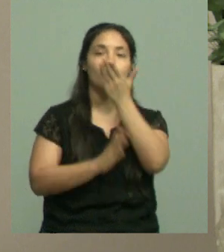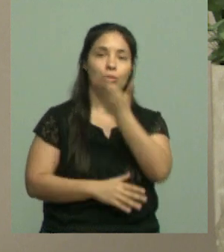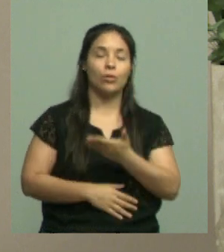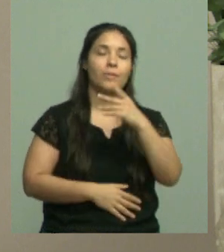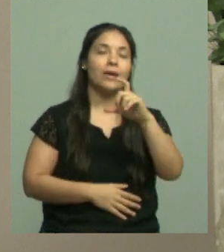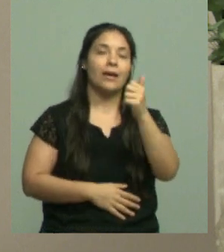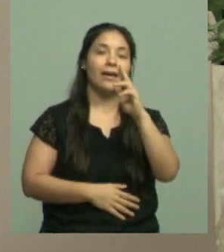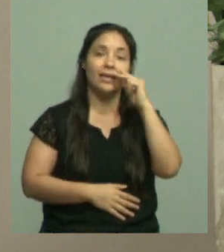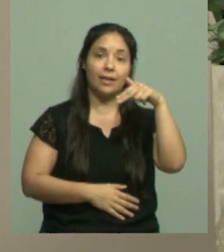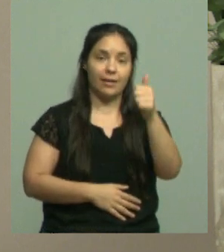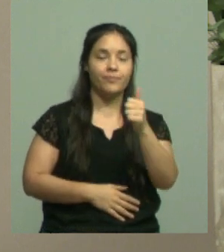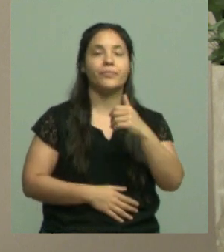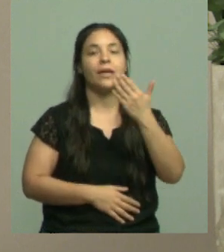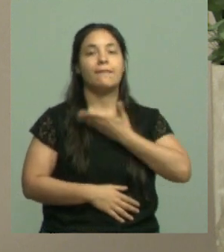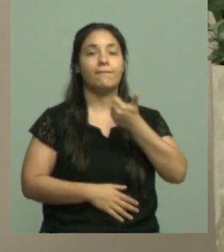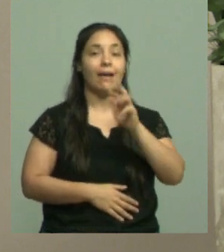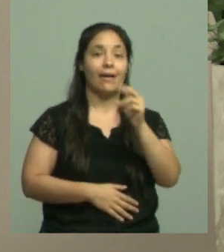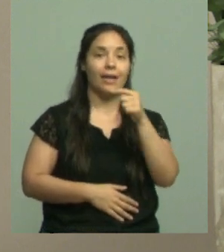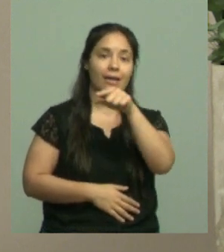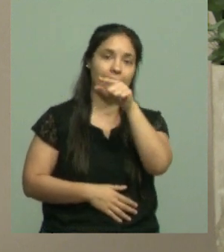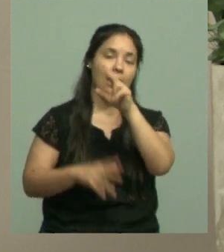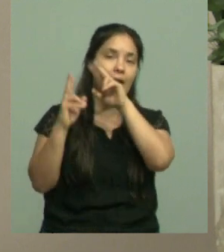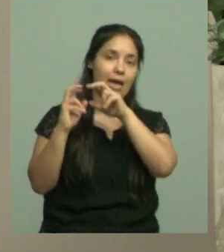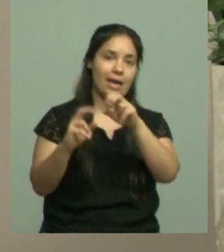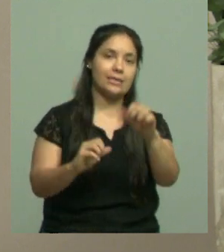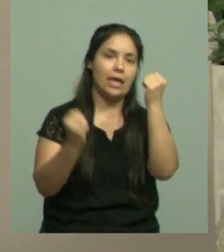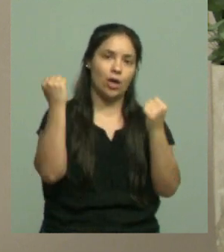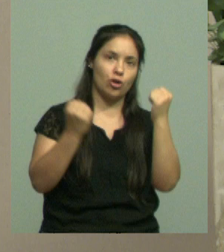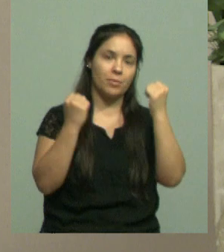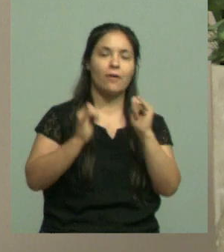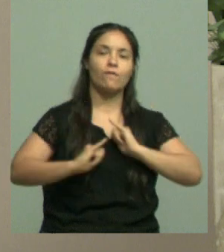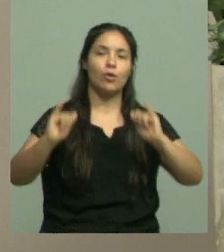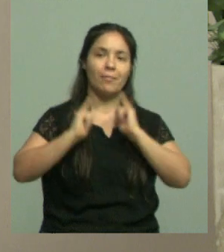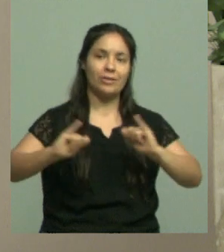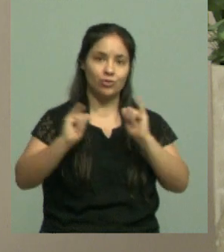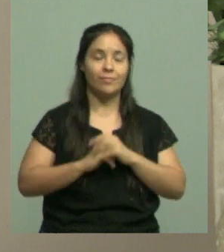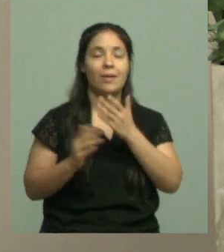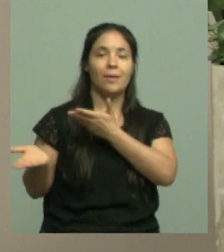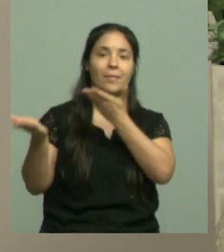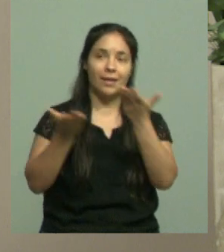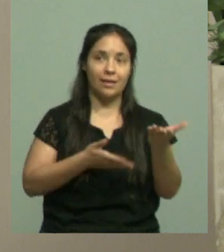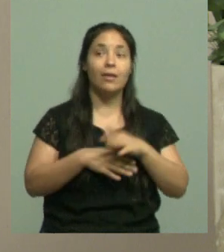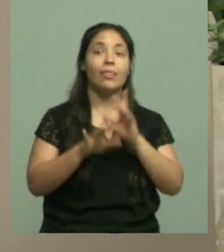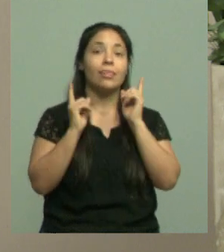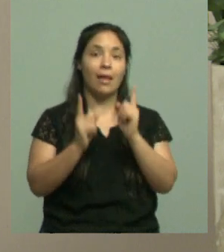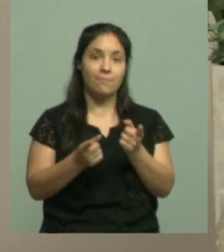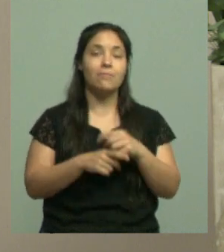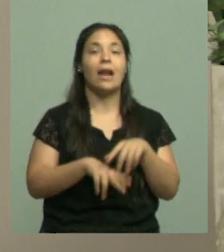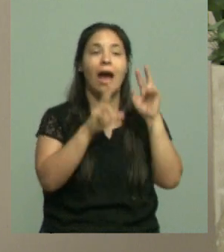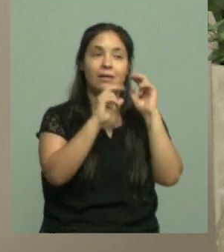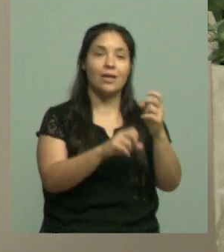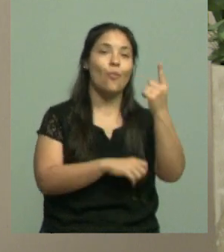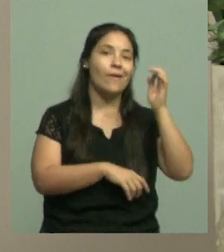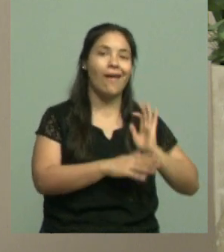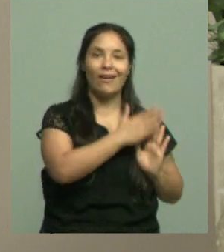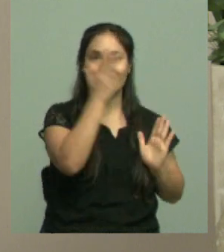Fara, que va a hacer el análisis económico de estas últimas informaciones. Así es que le vamos a dar la bienvenida, pero también va a tener que analizar el año de Milei.